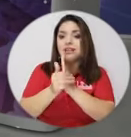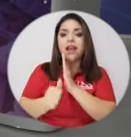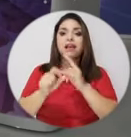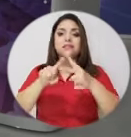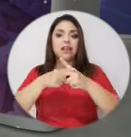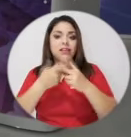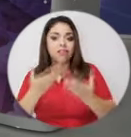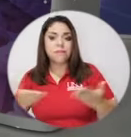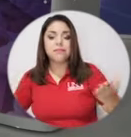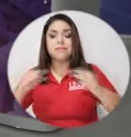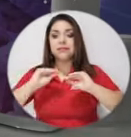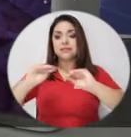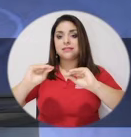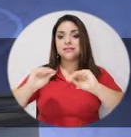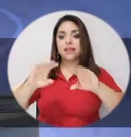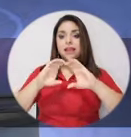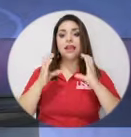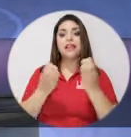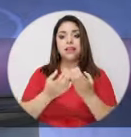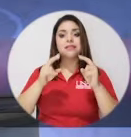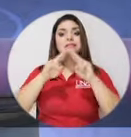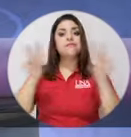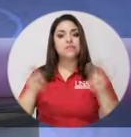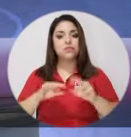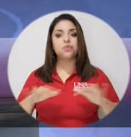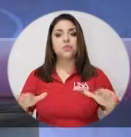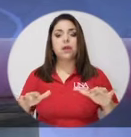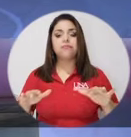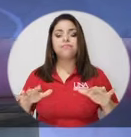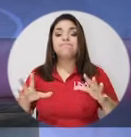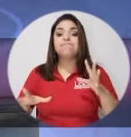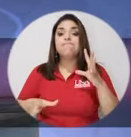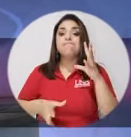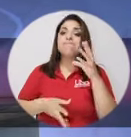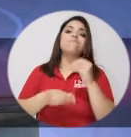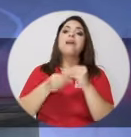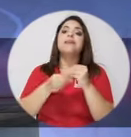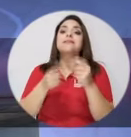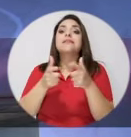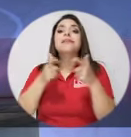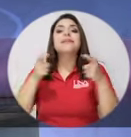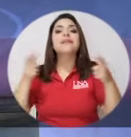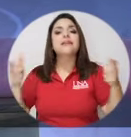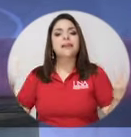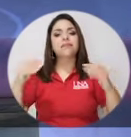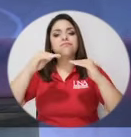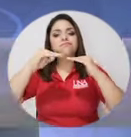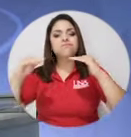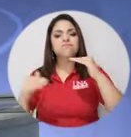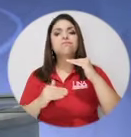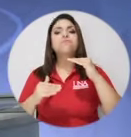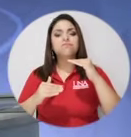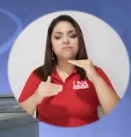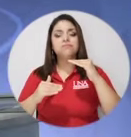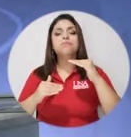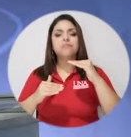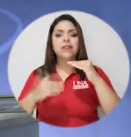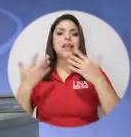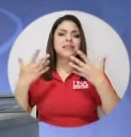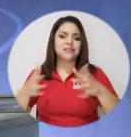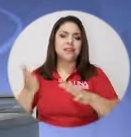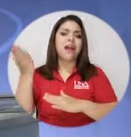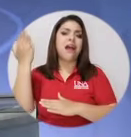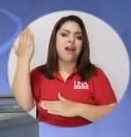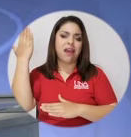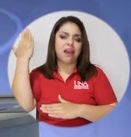clases virtuales. Además de la enorme brecha que ya era evidente, como usted dice antes, pero ahora, ¿verdad? Simplemente